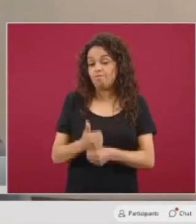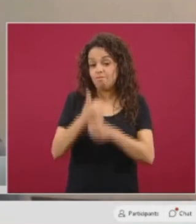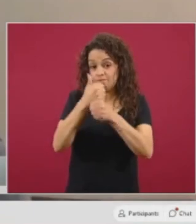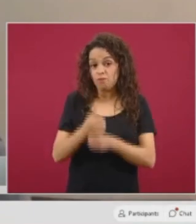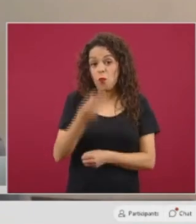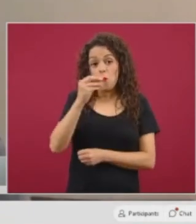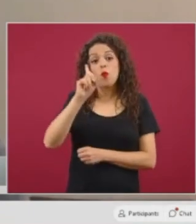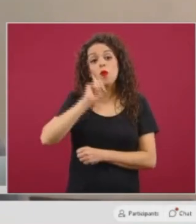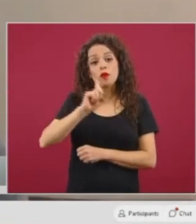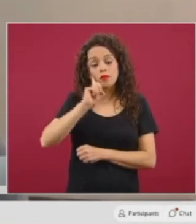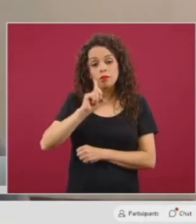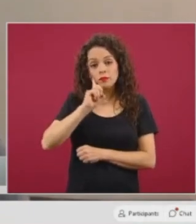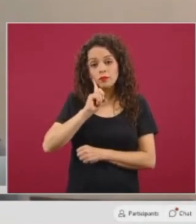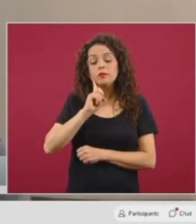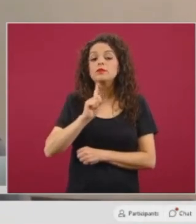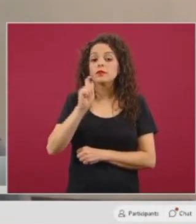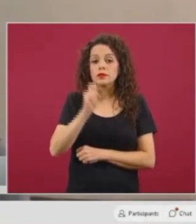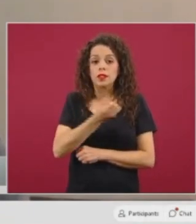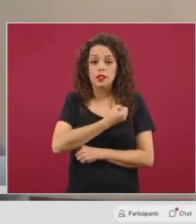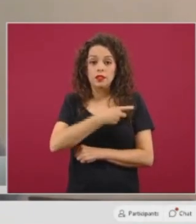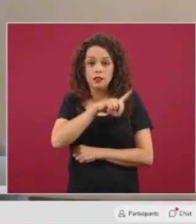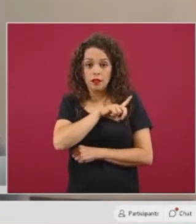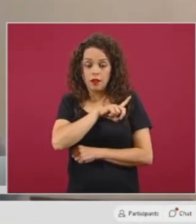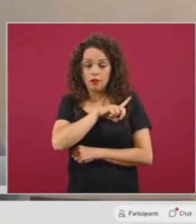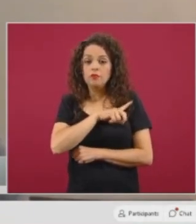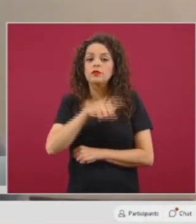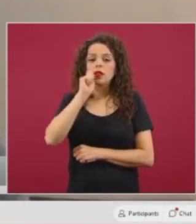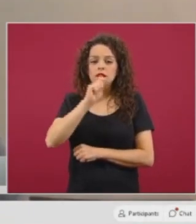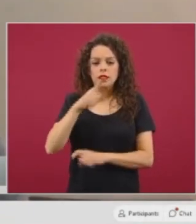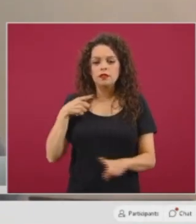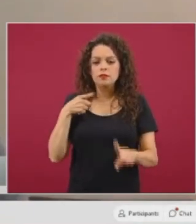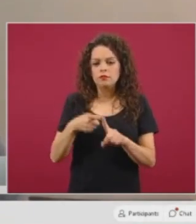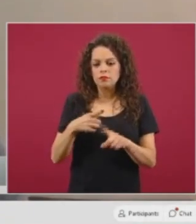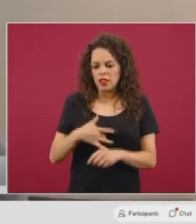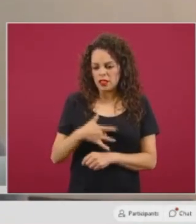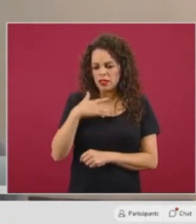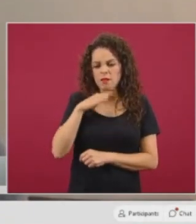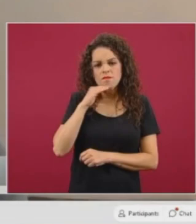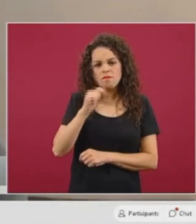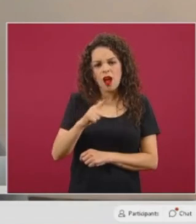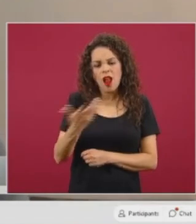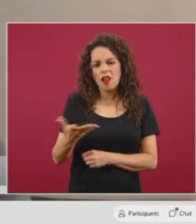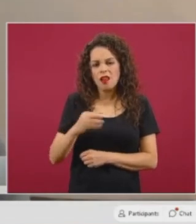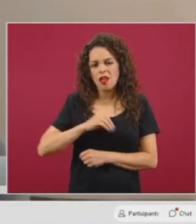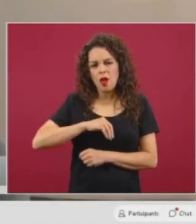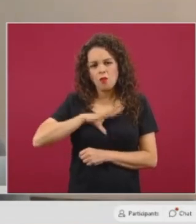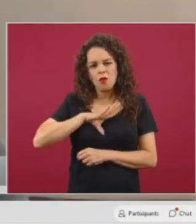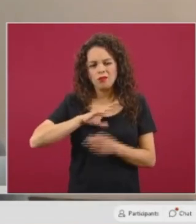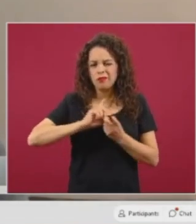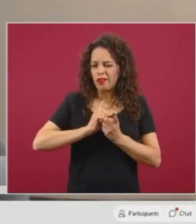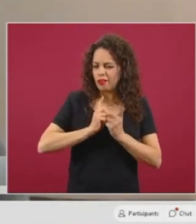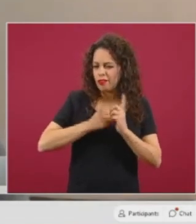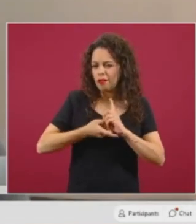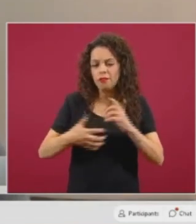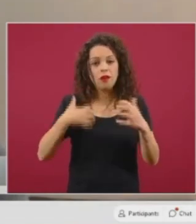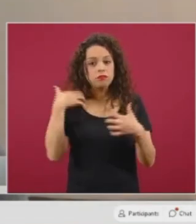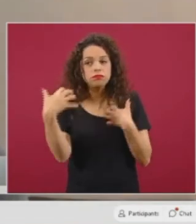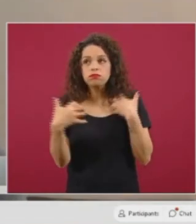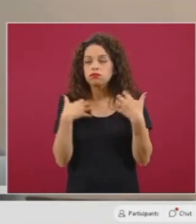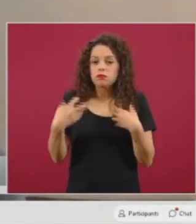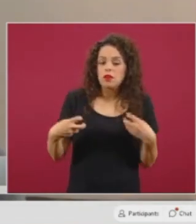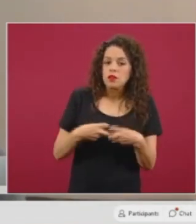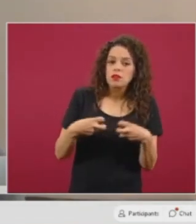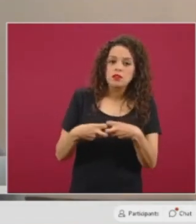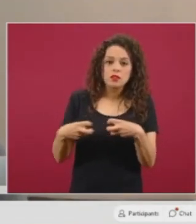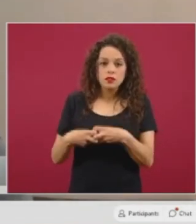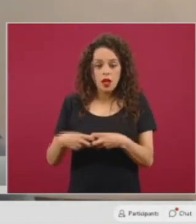serie de efectos en la salud que van desde efectos como malestar emocional, depresión, ansiedad y otros problemas de